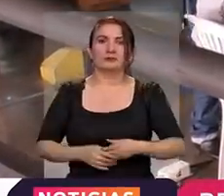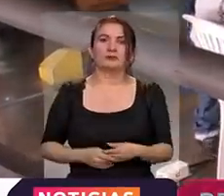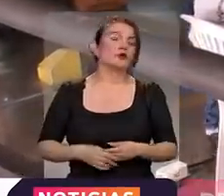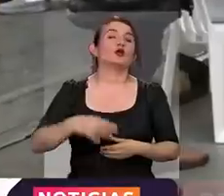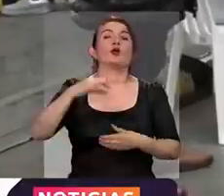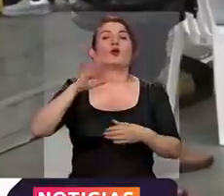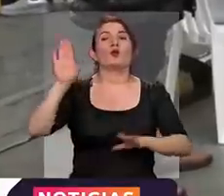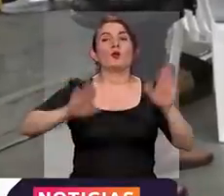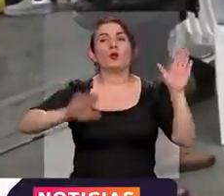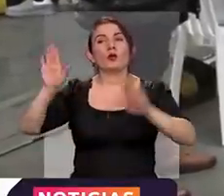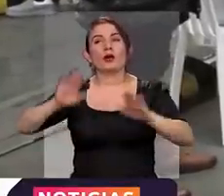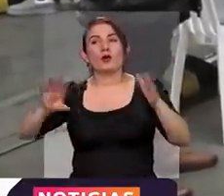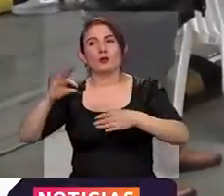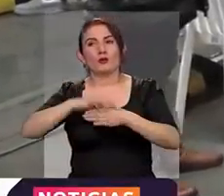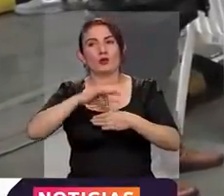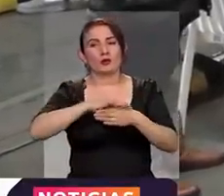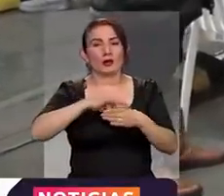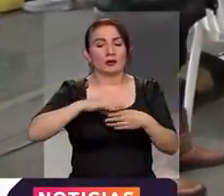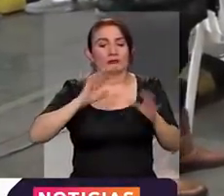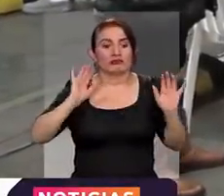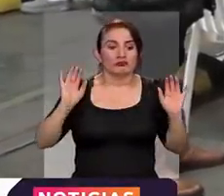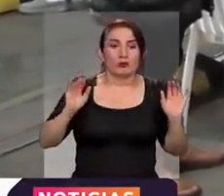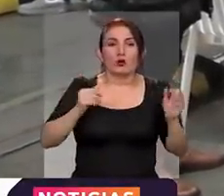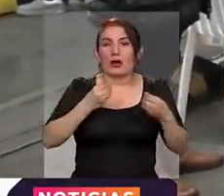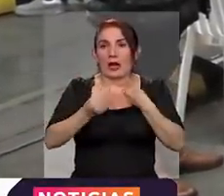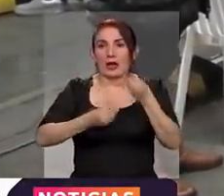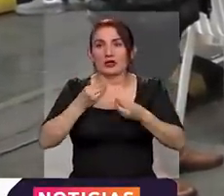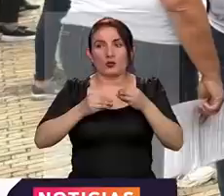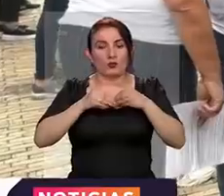votación cumplen de forma transitoria funciones públicas